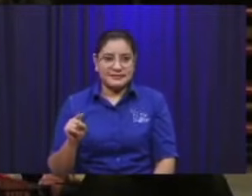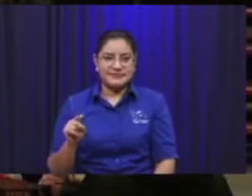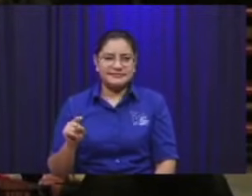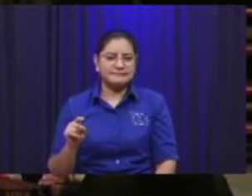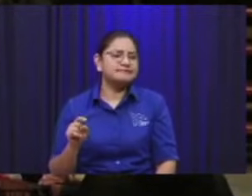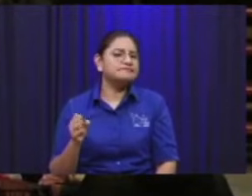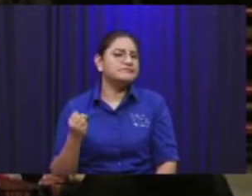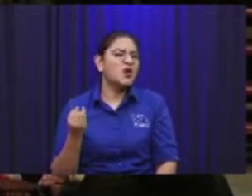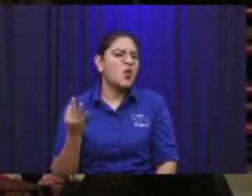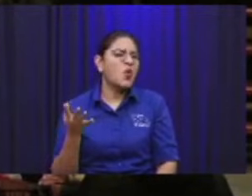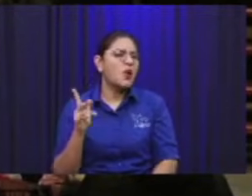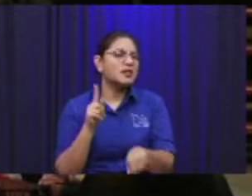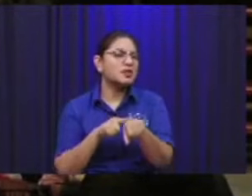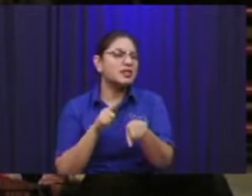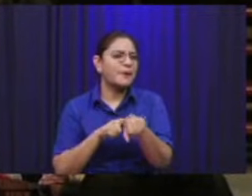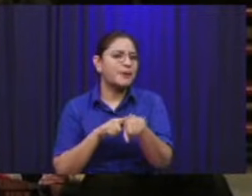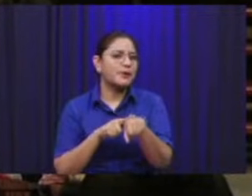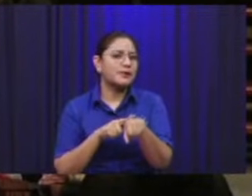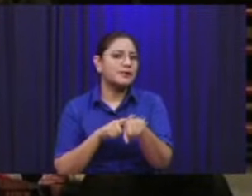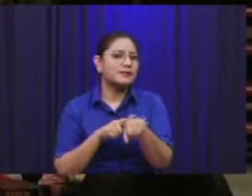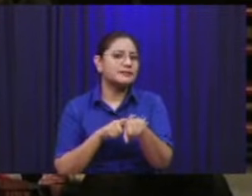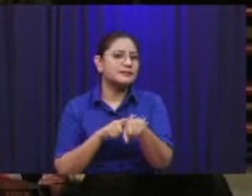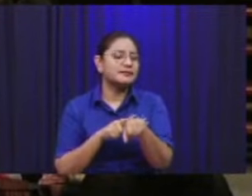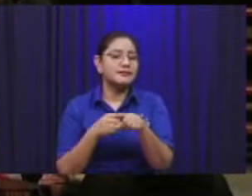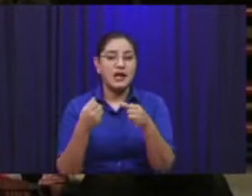en cuánto tiempo cree que lo hicieron